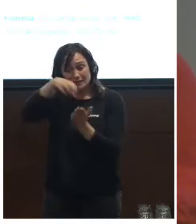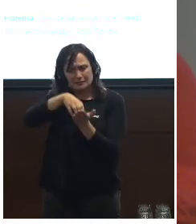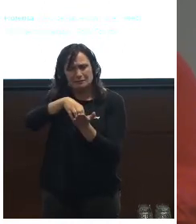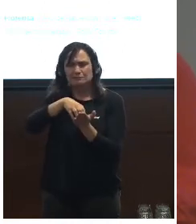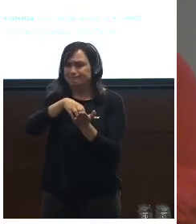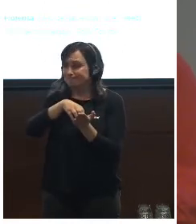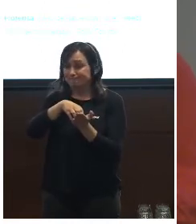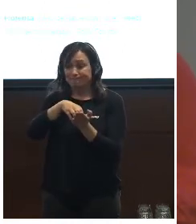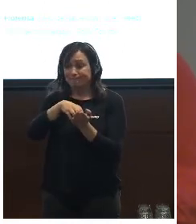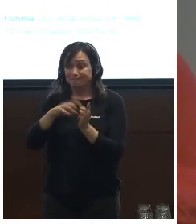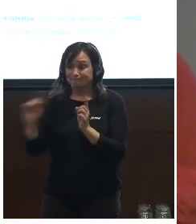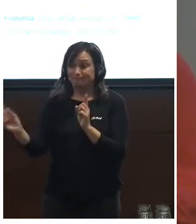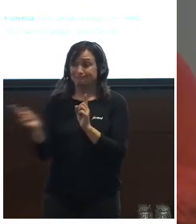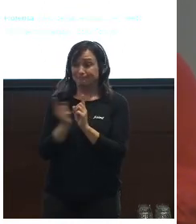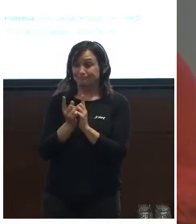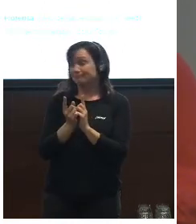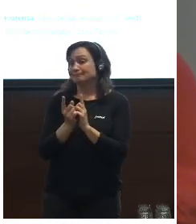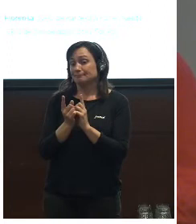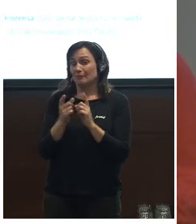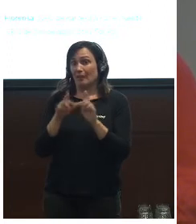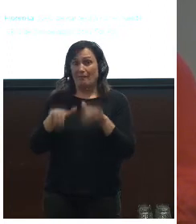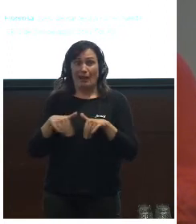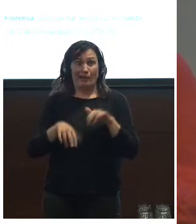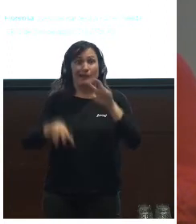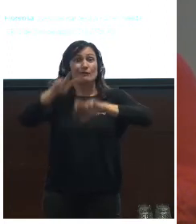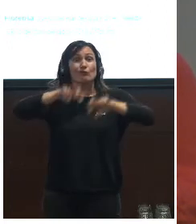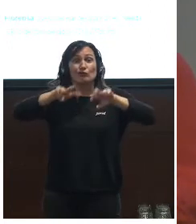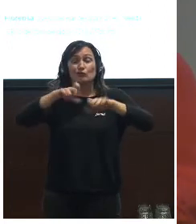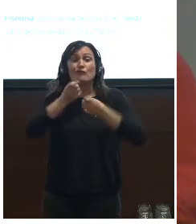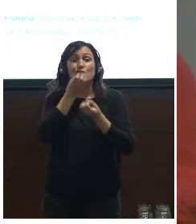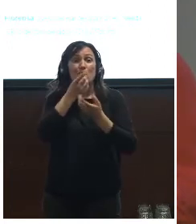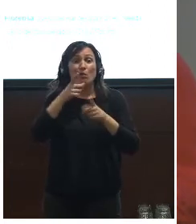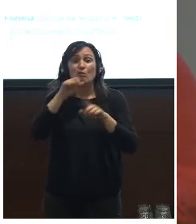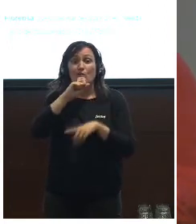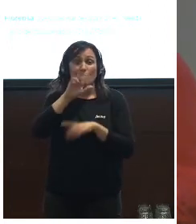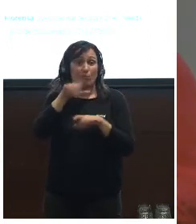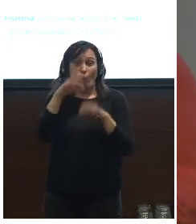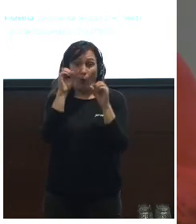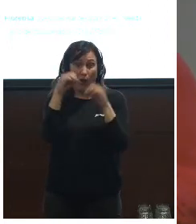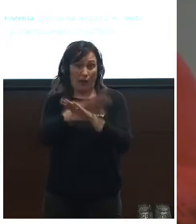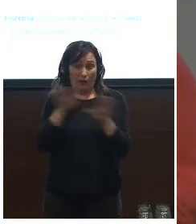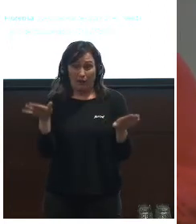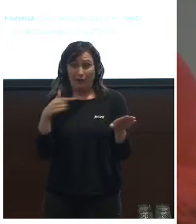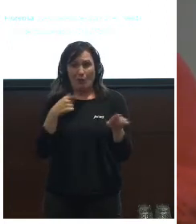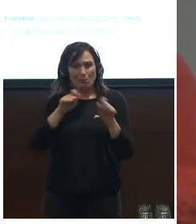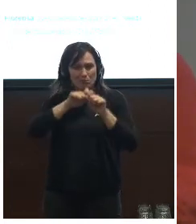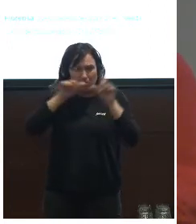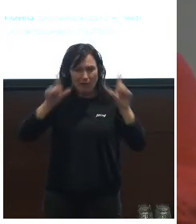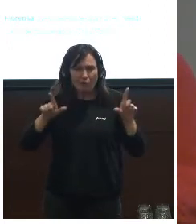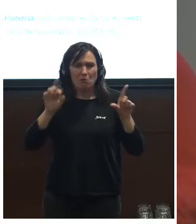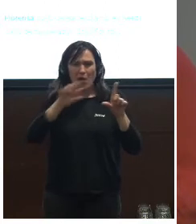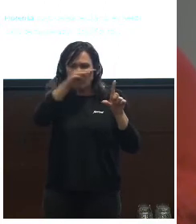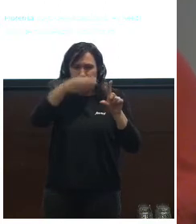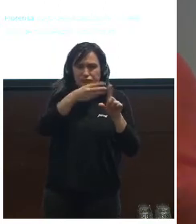solamente puede acudir a San Google. El resto, no hay una plataforma, no hay un centro de información